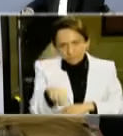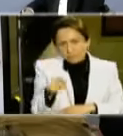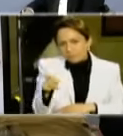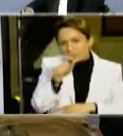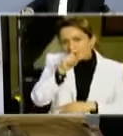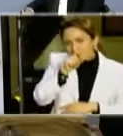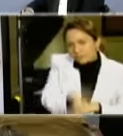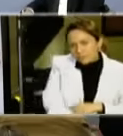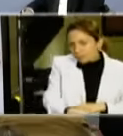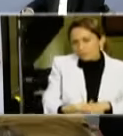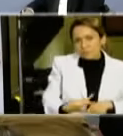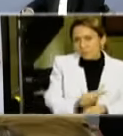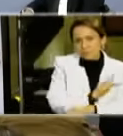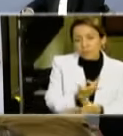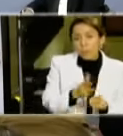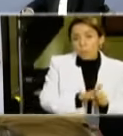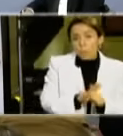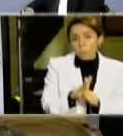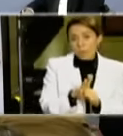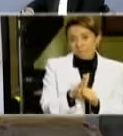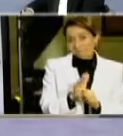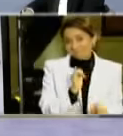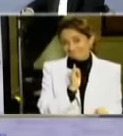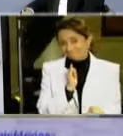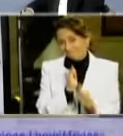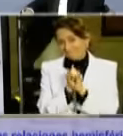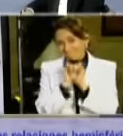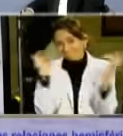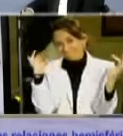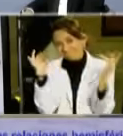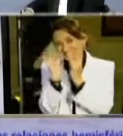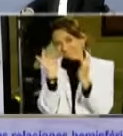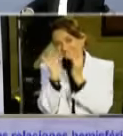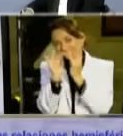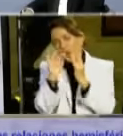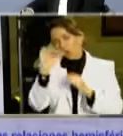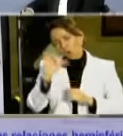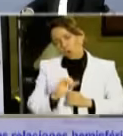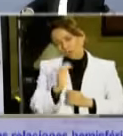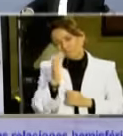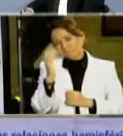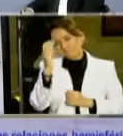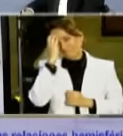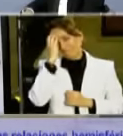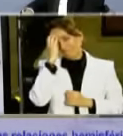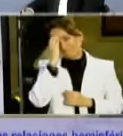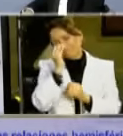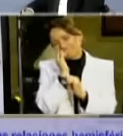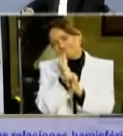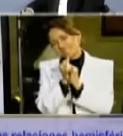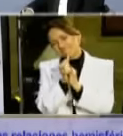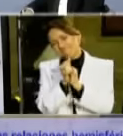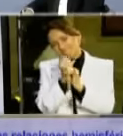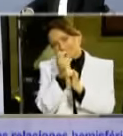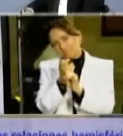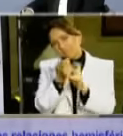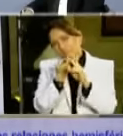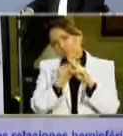red interconectada, que hoy llamamos Internet, se produce en noviembre